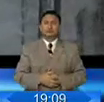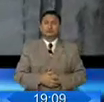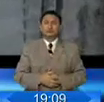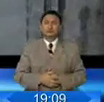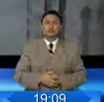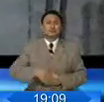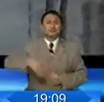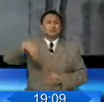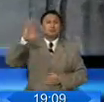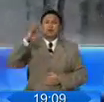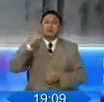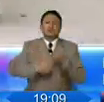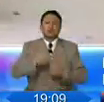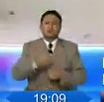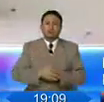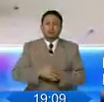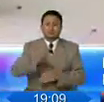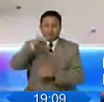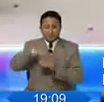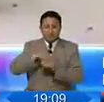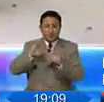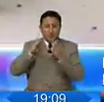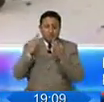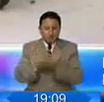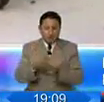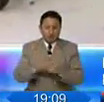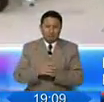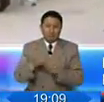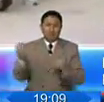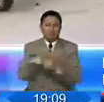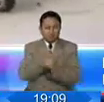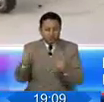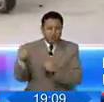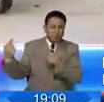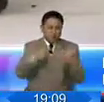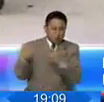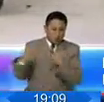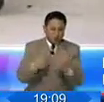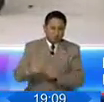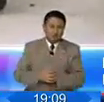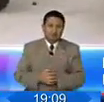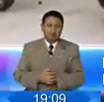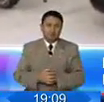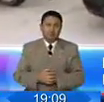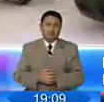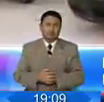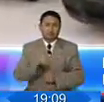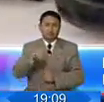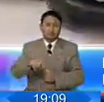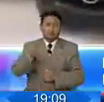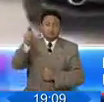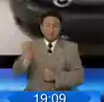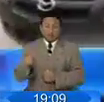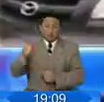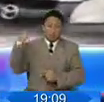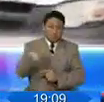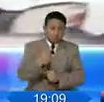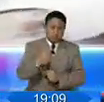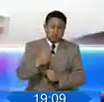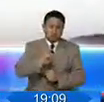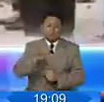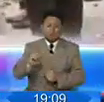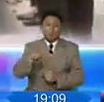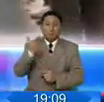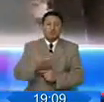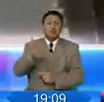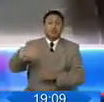problemas de violencia intrafamiliar, más violencia por riñas, entonces el agresor o el